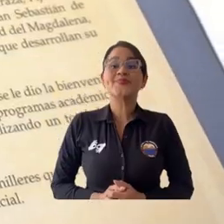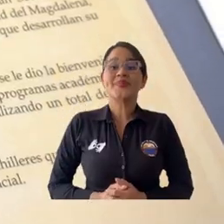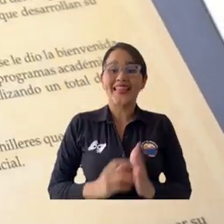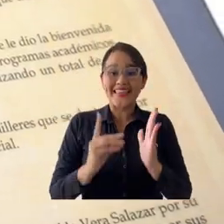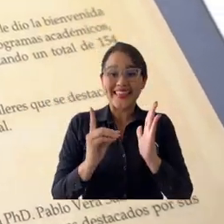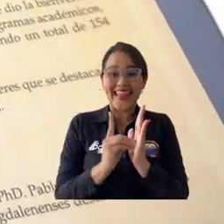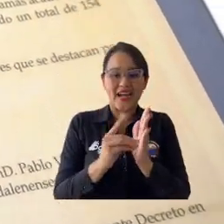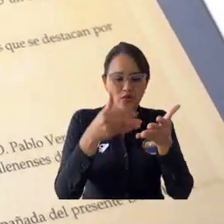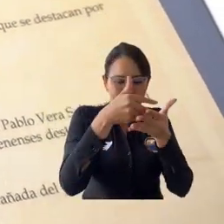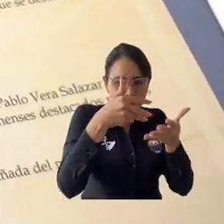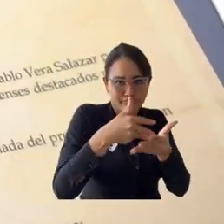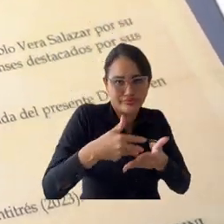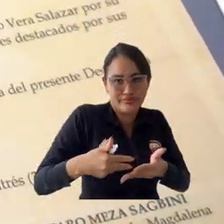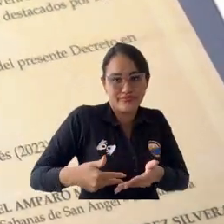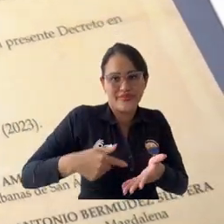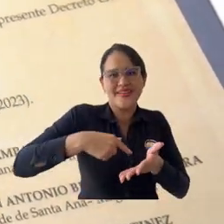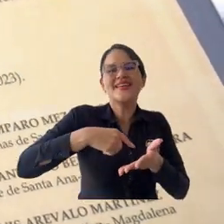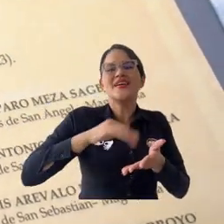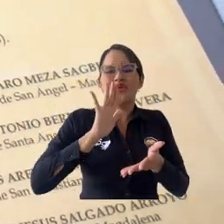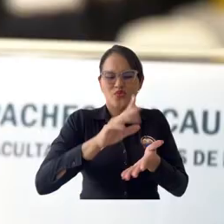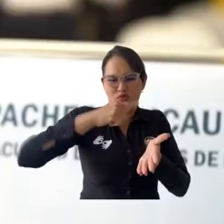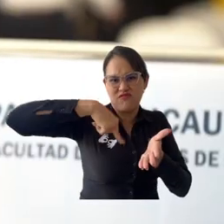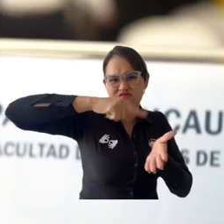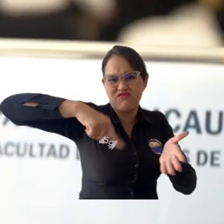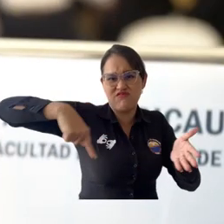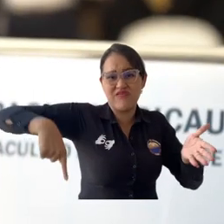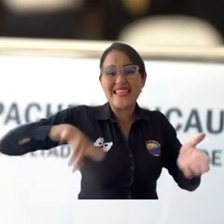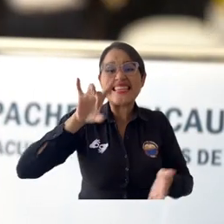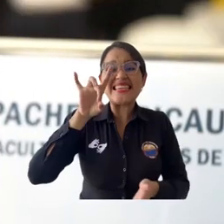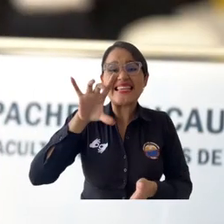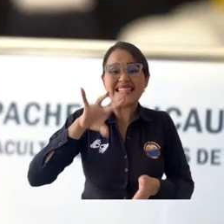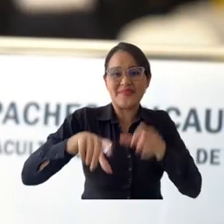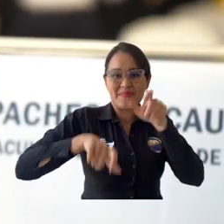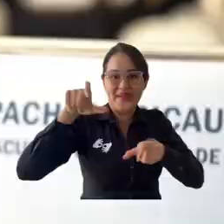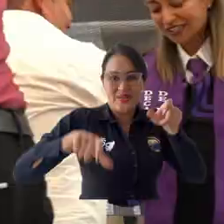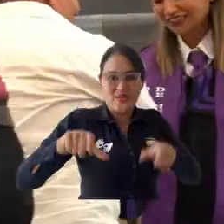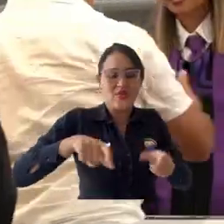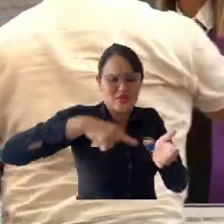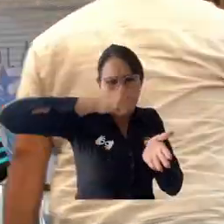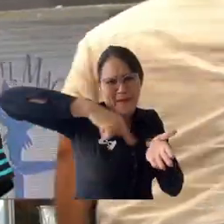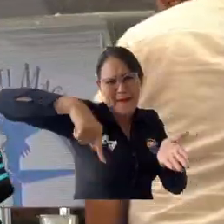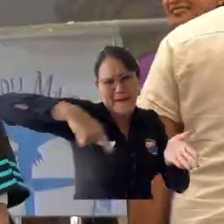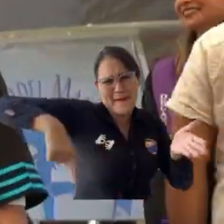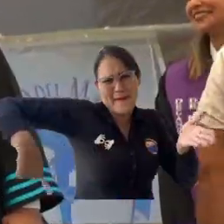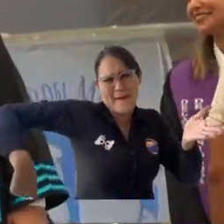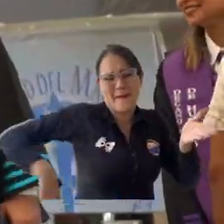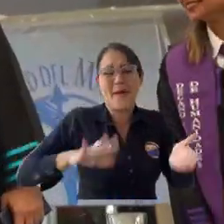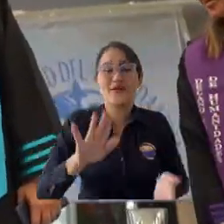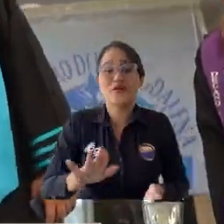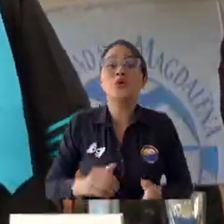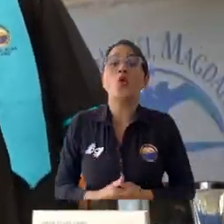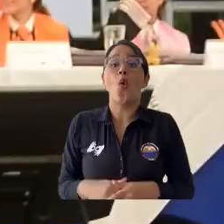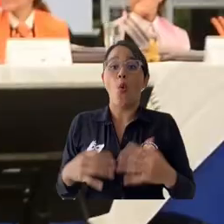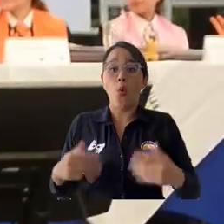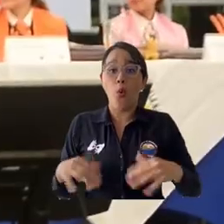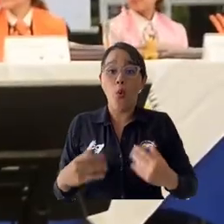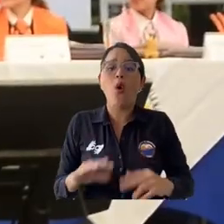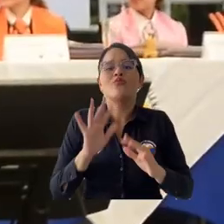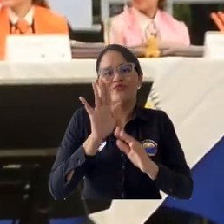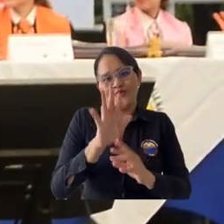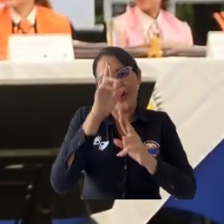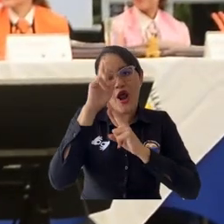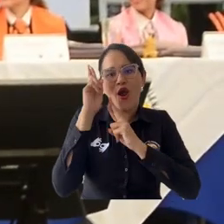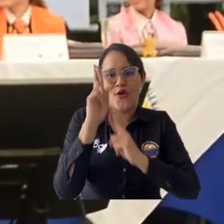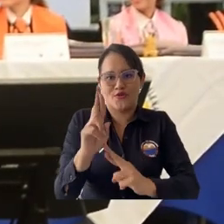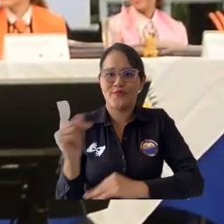Un decreto en nota de estilo firmada por 15 mandatarios y una placa de reconocimiento fue lo que recibió el rector de Unimagdalena durante la jornada